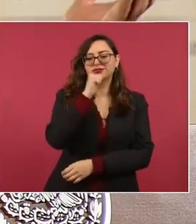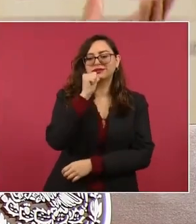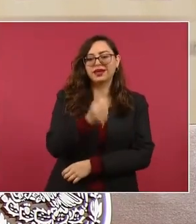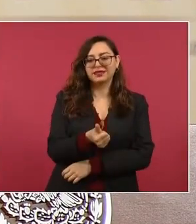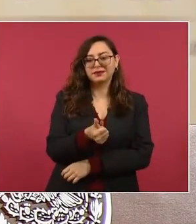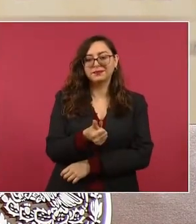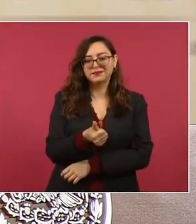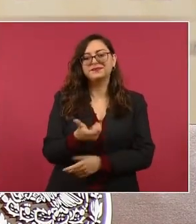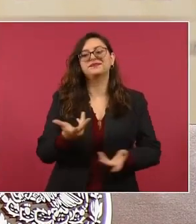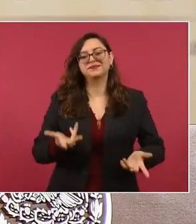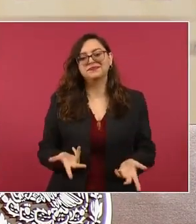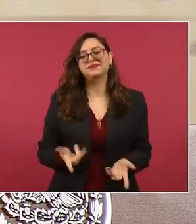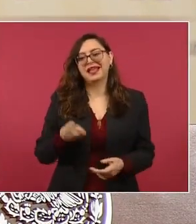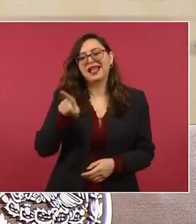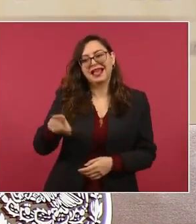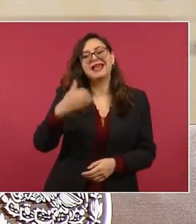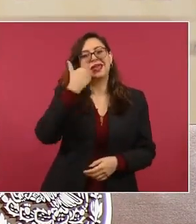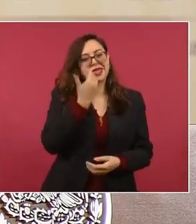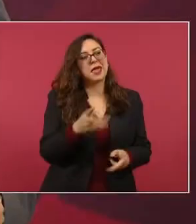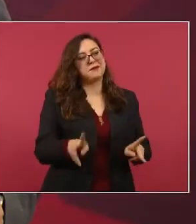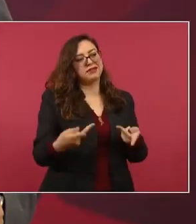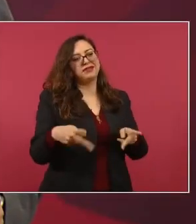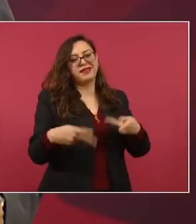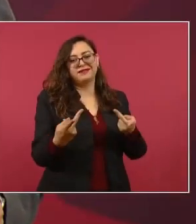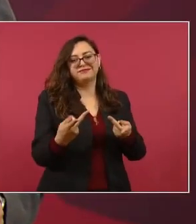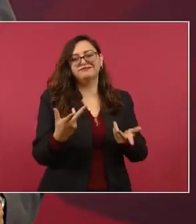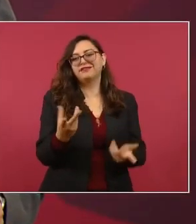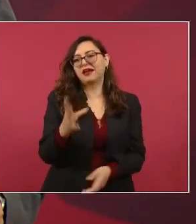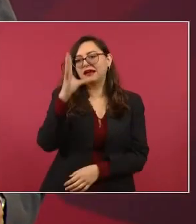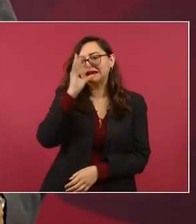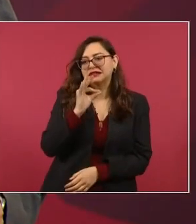que les compraran a ellos los equipos.